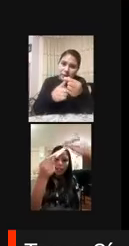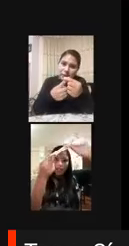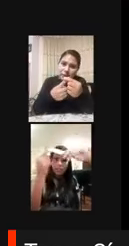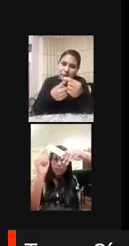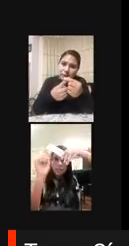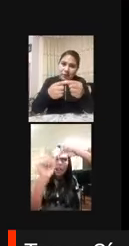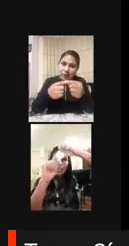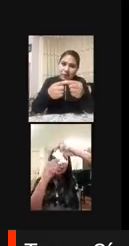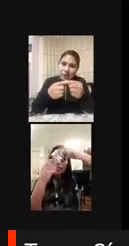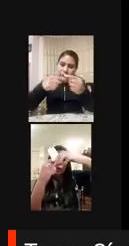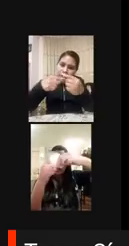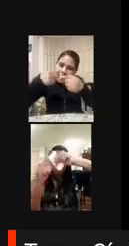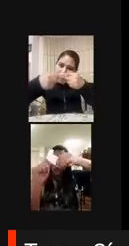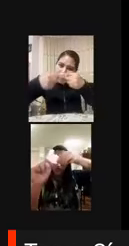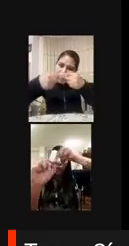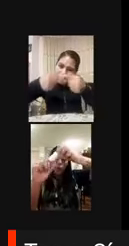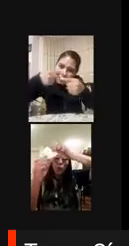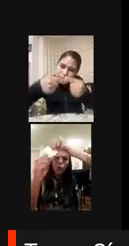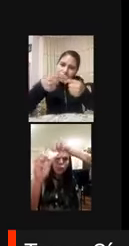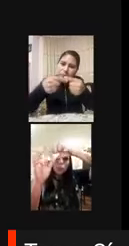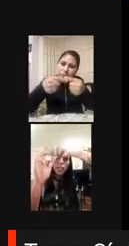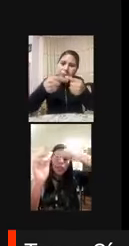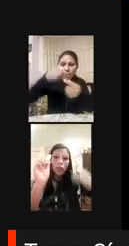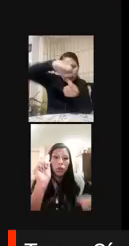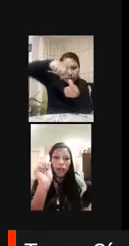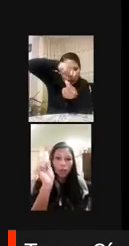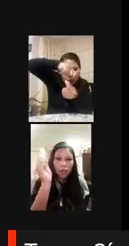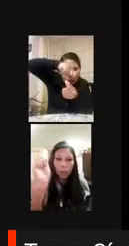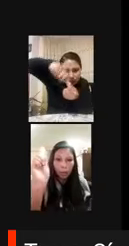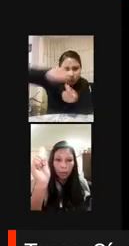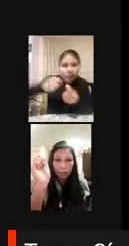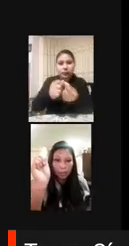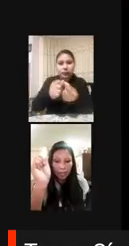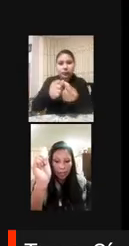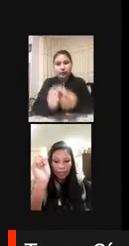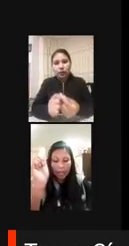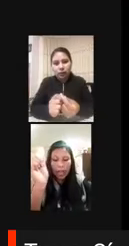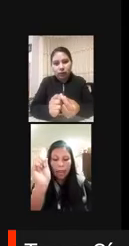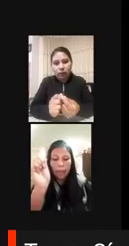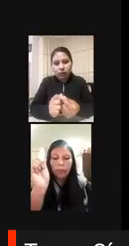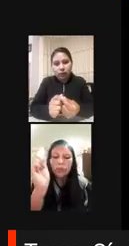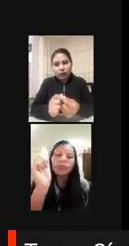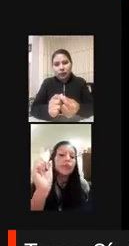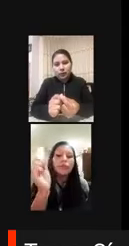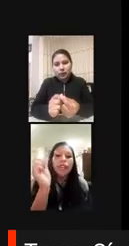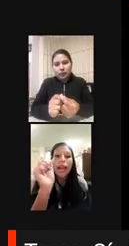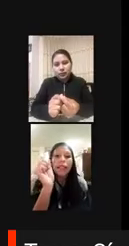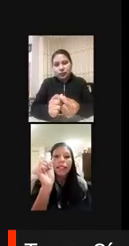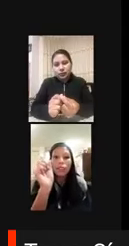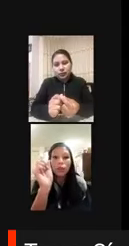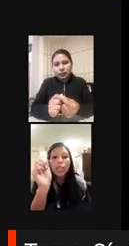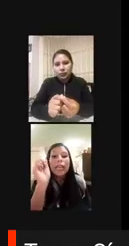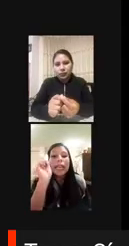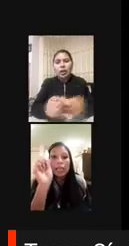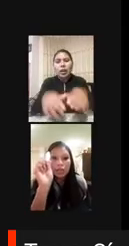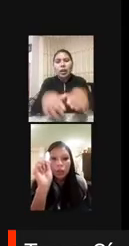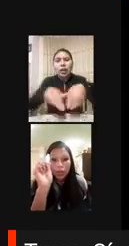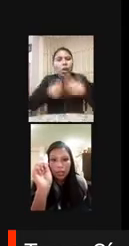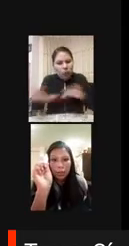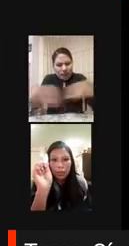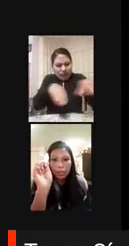envuelve alrededor, como si estuvieran colocándole una vendita al dedito.